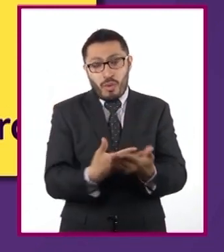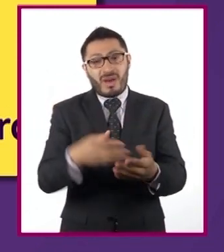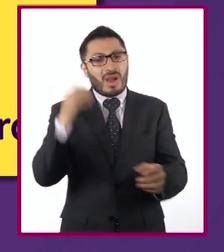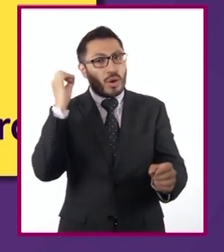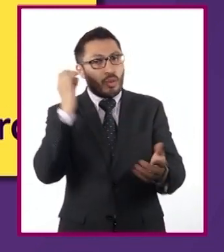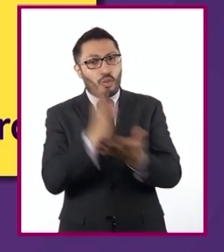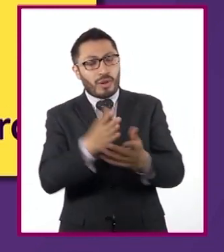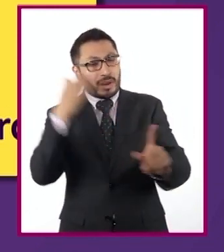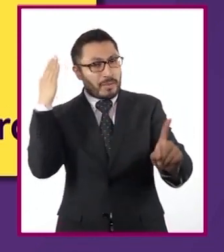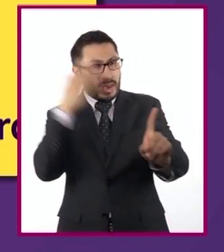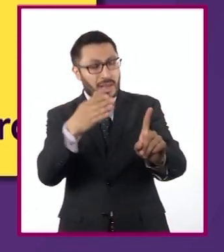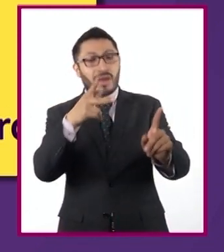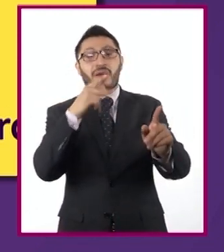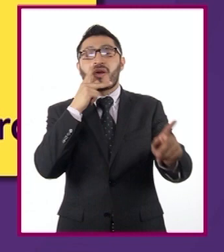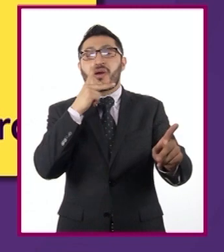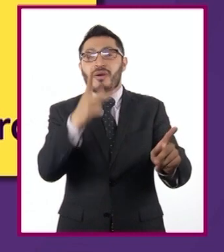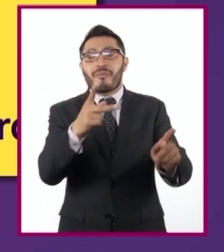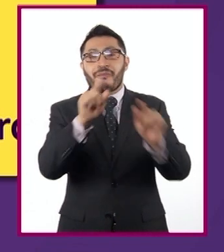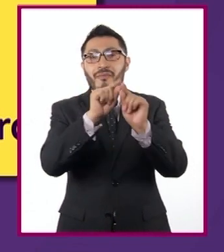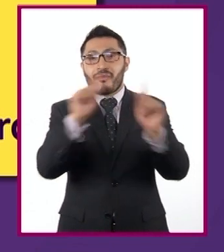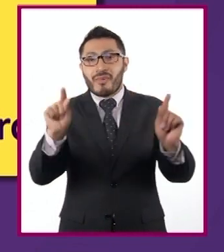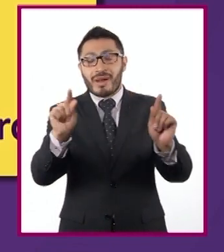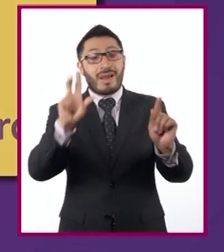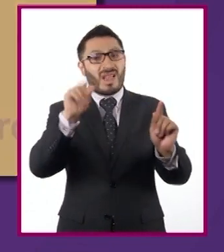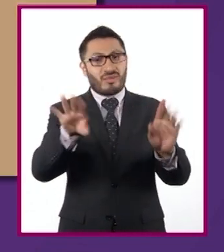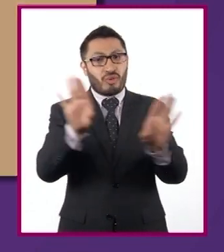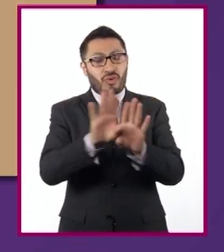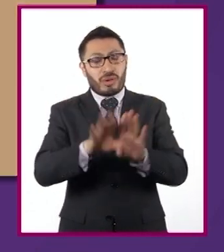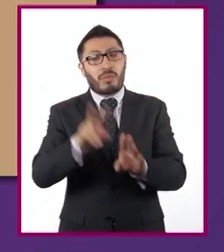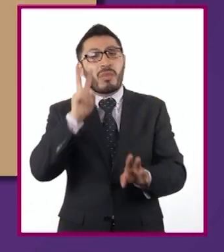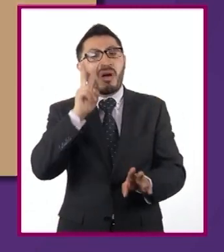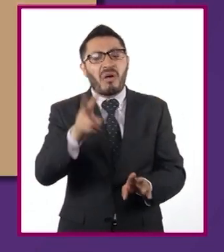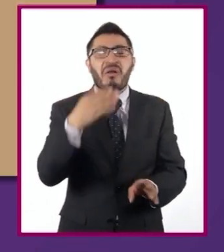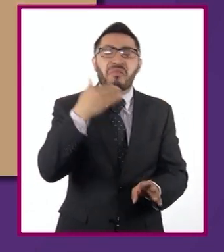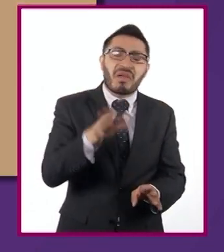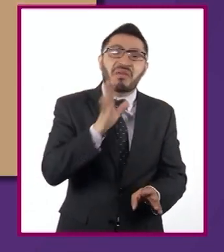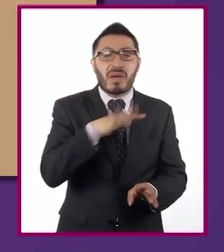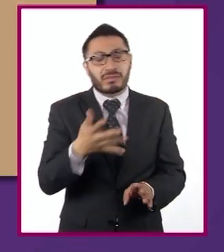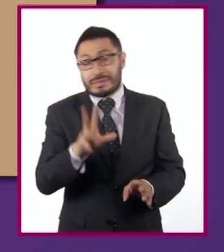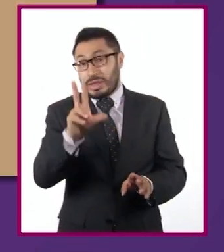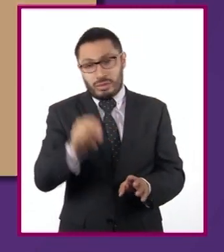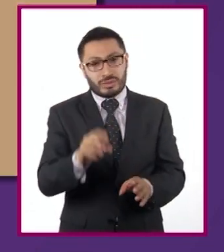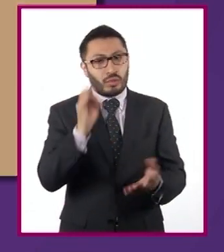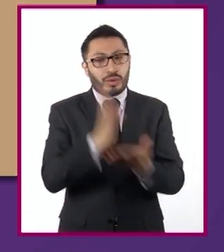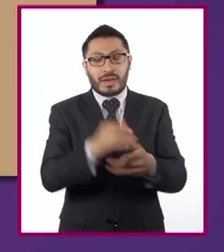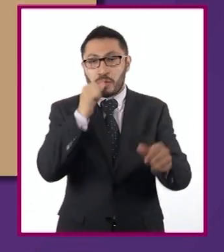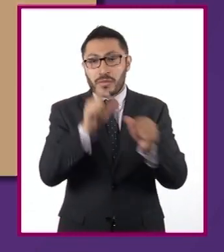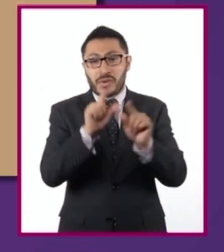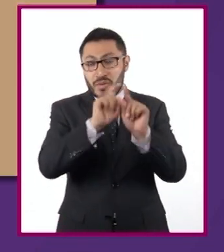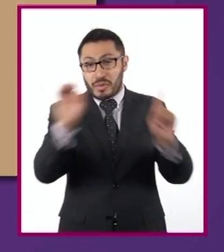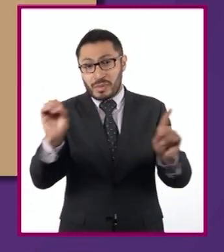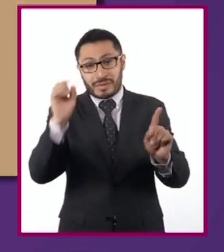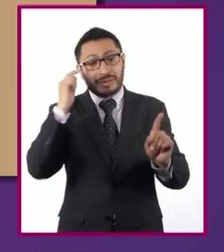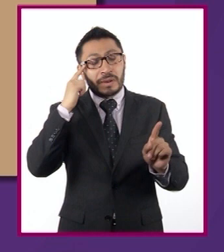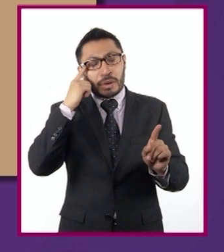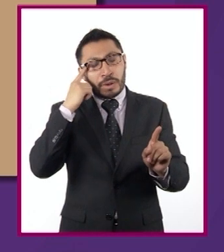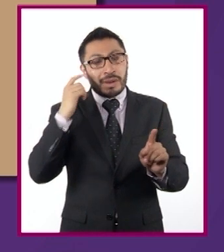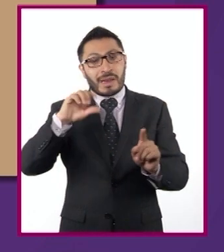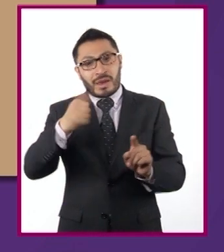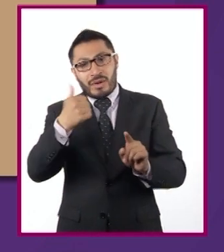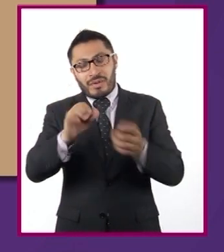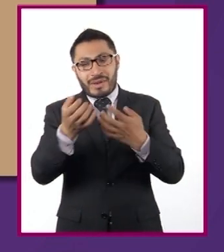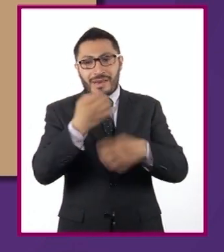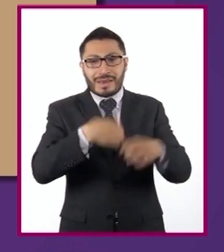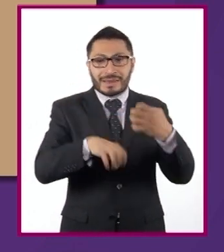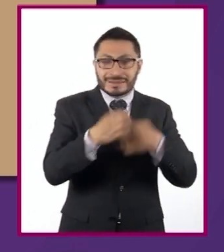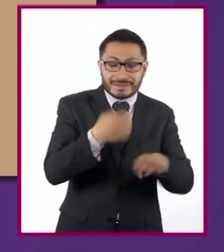en la frase y no en la composición visual. Caso contrario, otras marcas tienen como estrategia